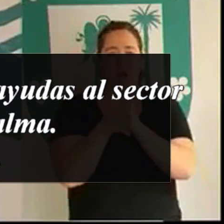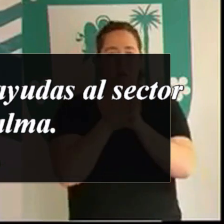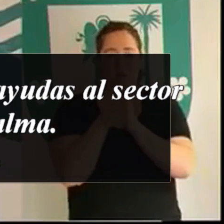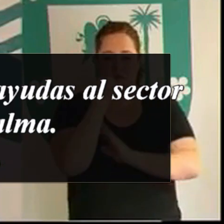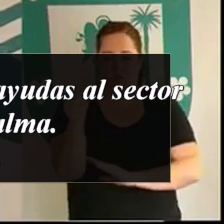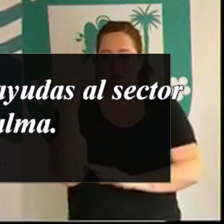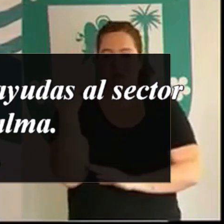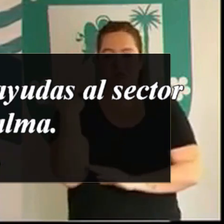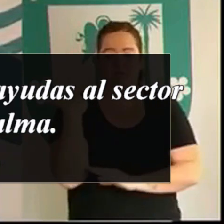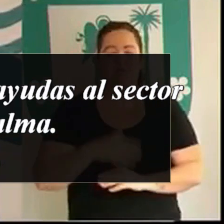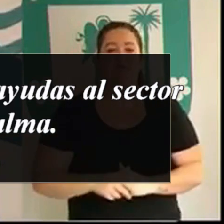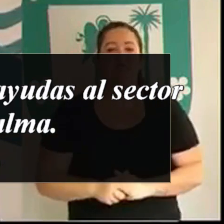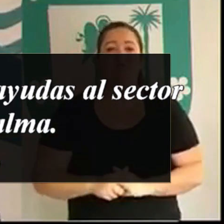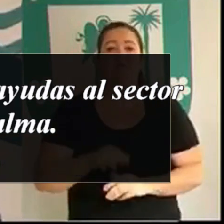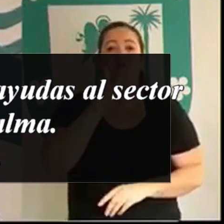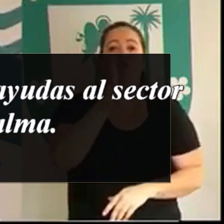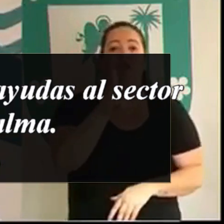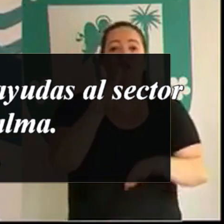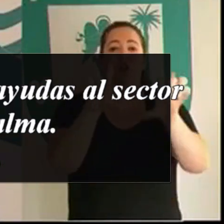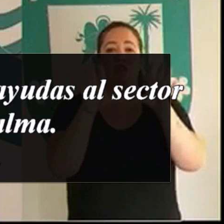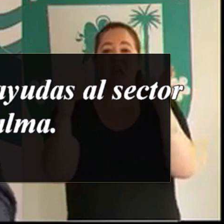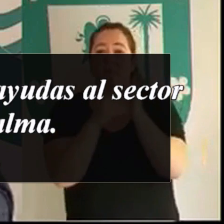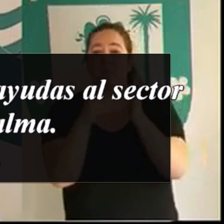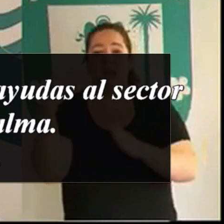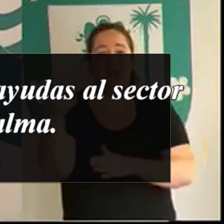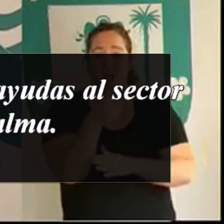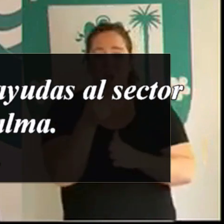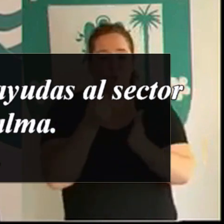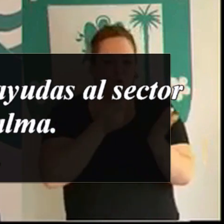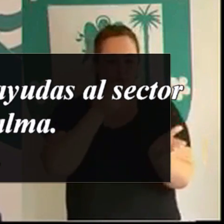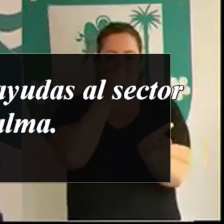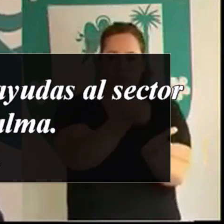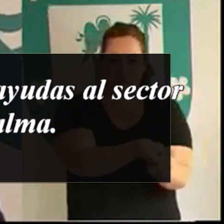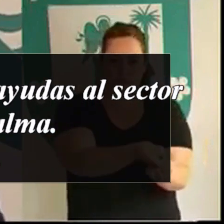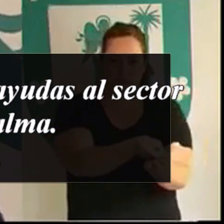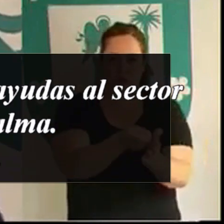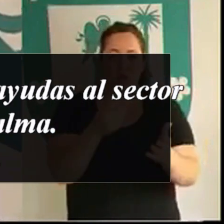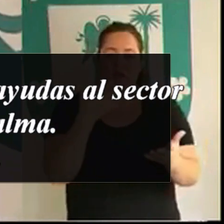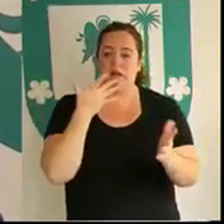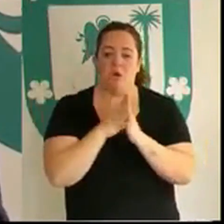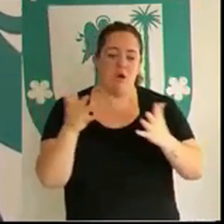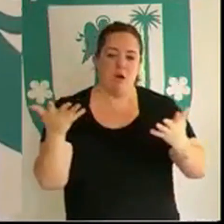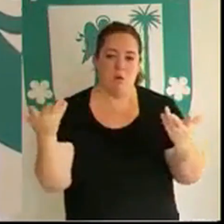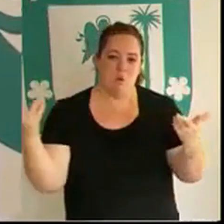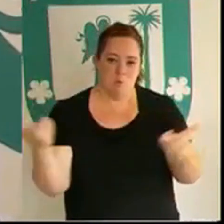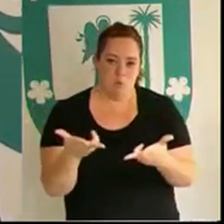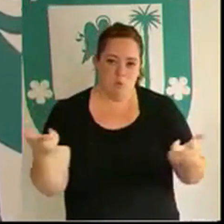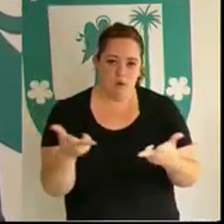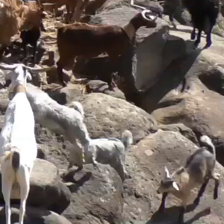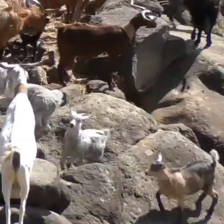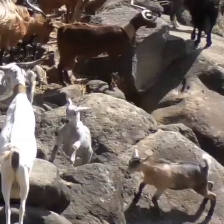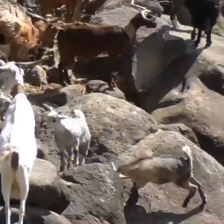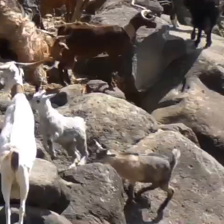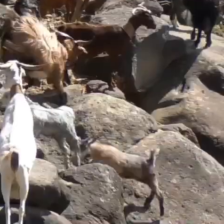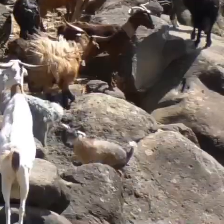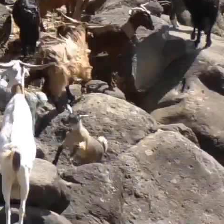pasada, por un importe de 210.000 euros por el procedimiento de urgencia. Ahora nos falta publicarla